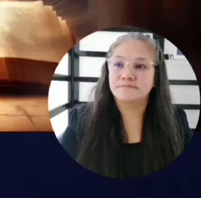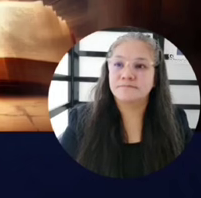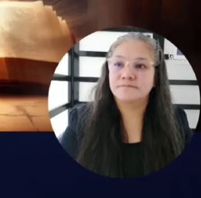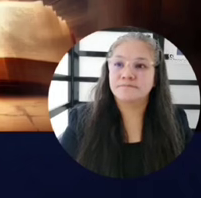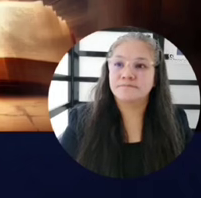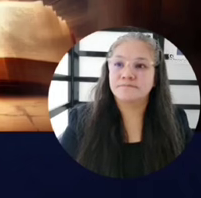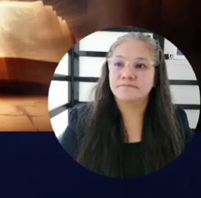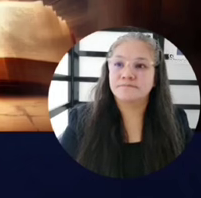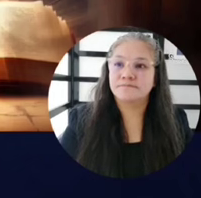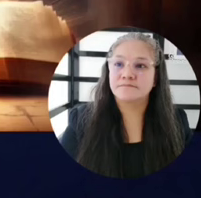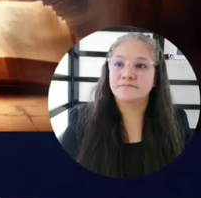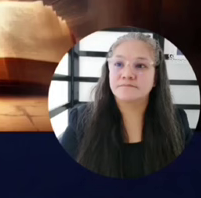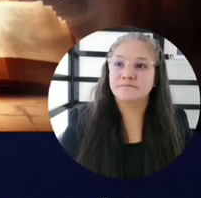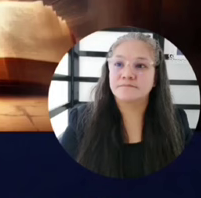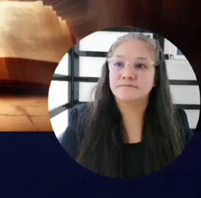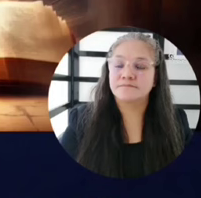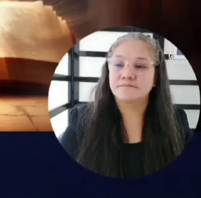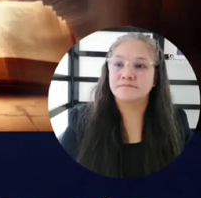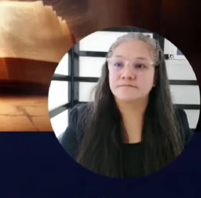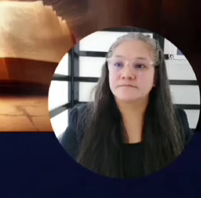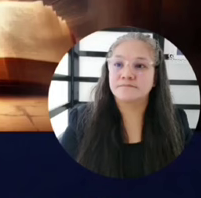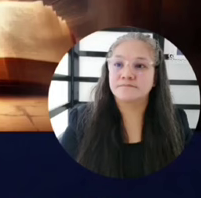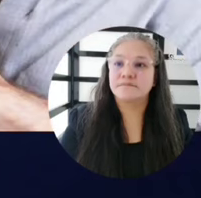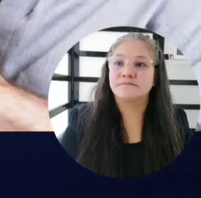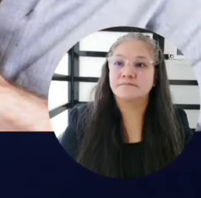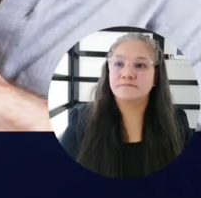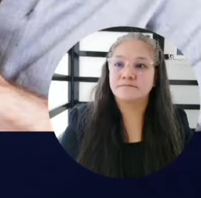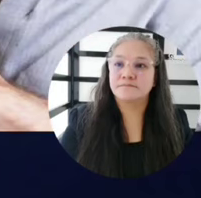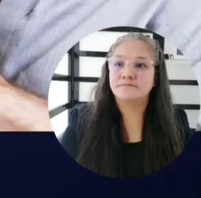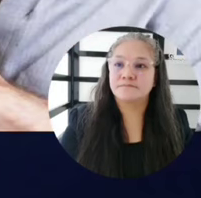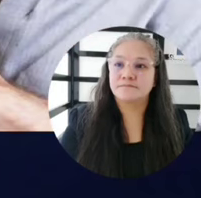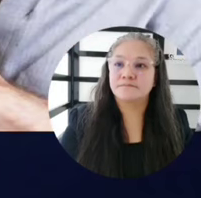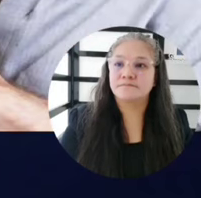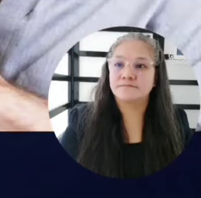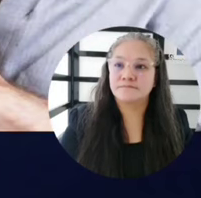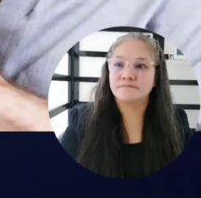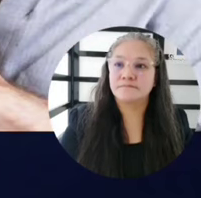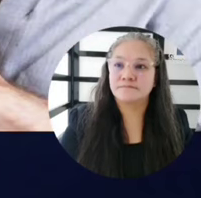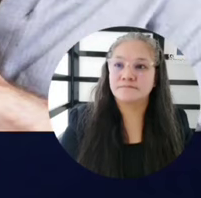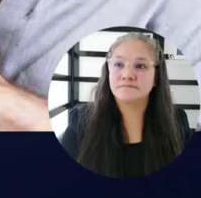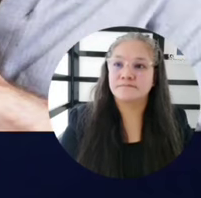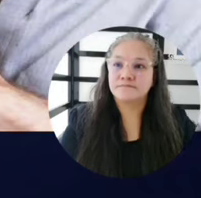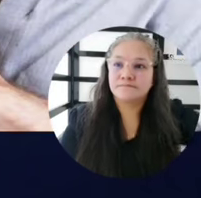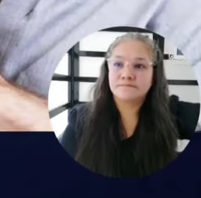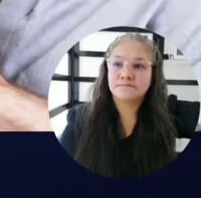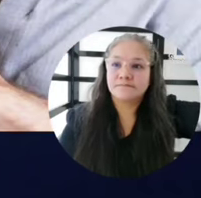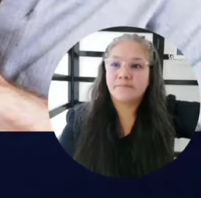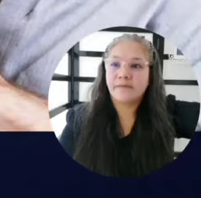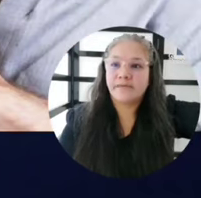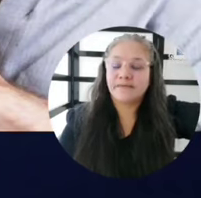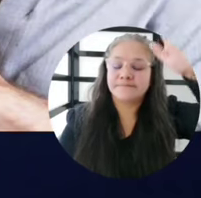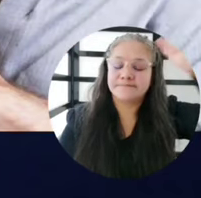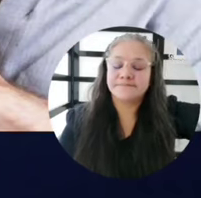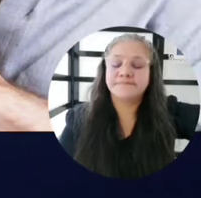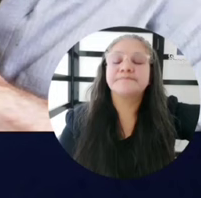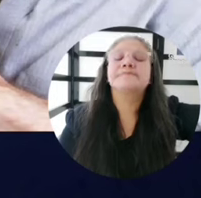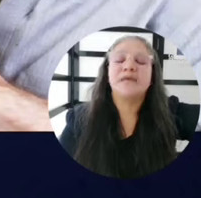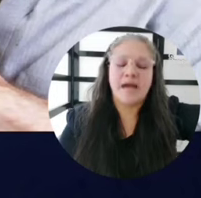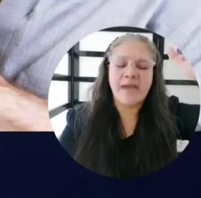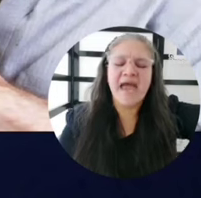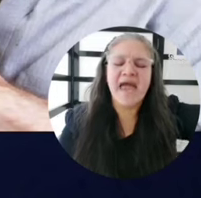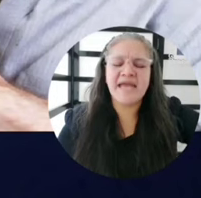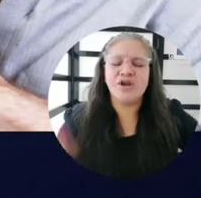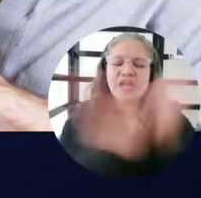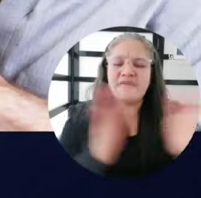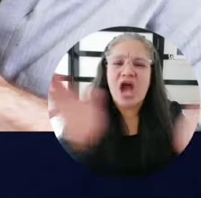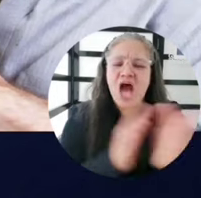obviamente, ningún libro, mire, libro que los llena a usted de conocimientos, de información, pero este libro entra al corazón su contenido, porque